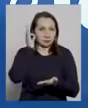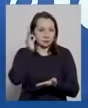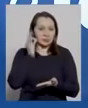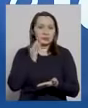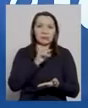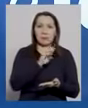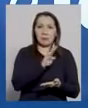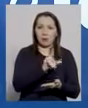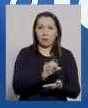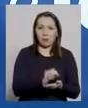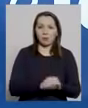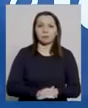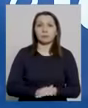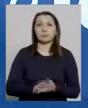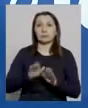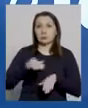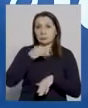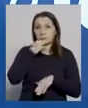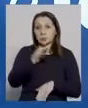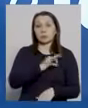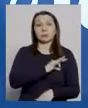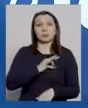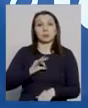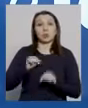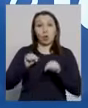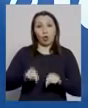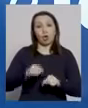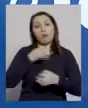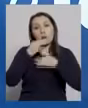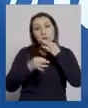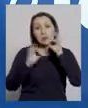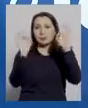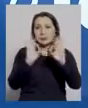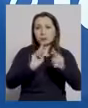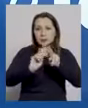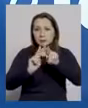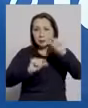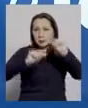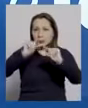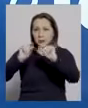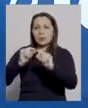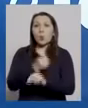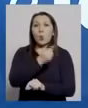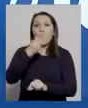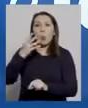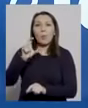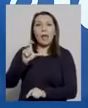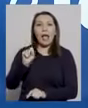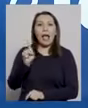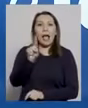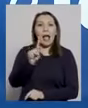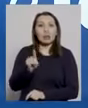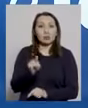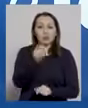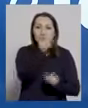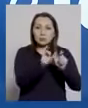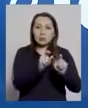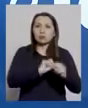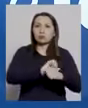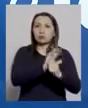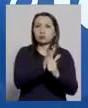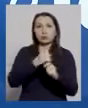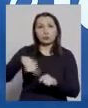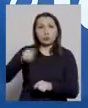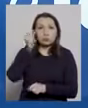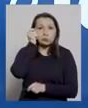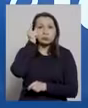Pablo. Como dice el ministro, hoy voy a hablar de algunos ajustes que haremos al número de casos. Todos saben, o la